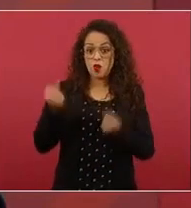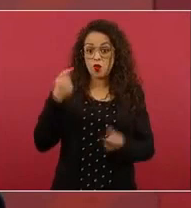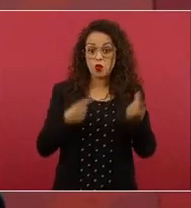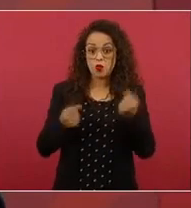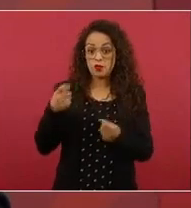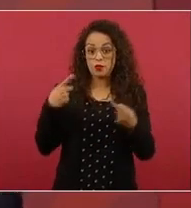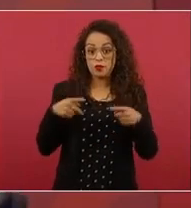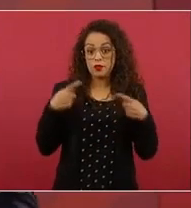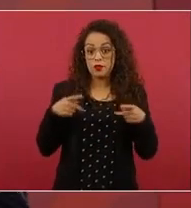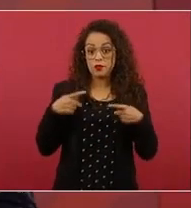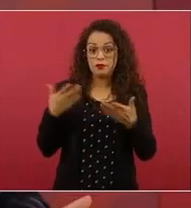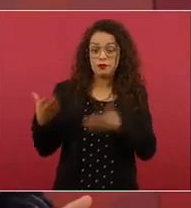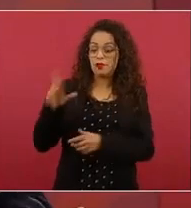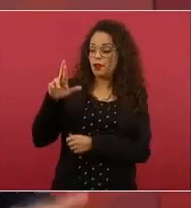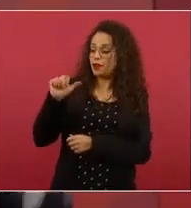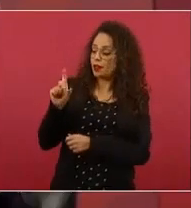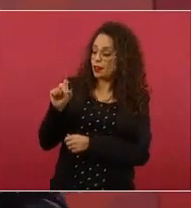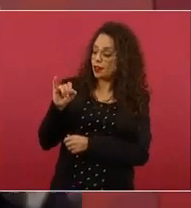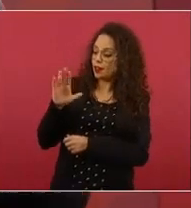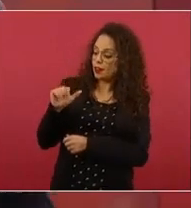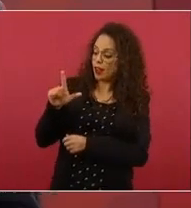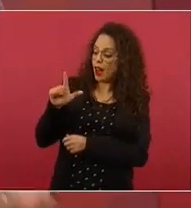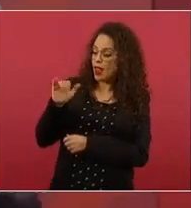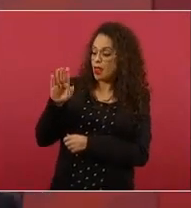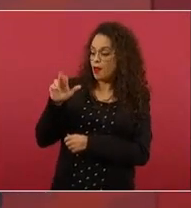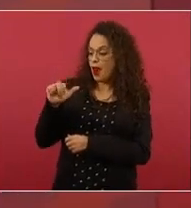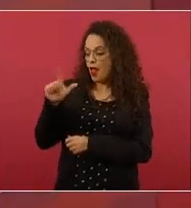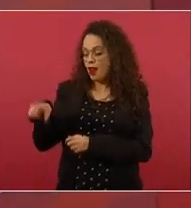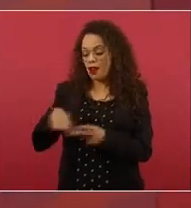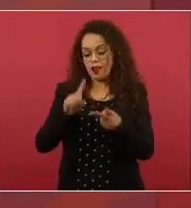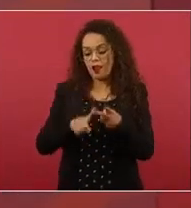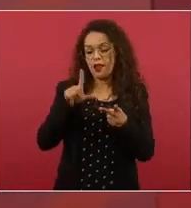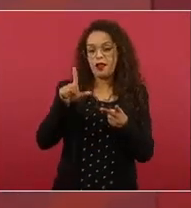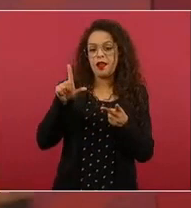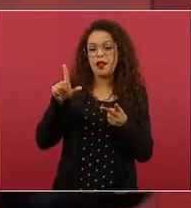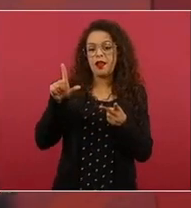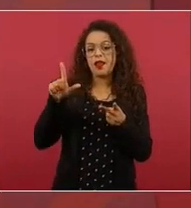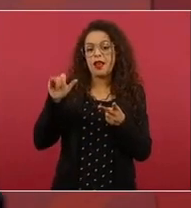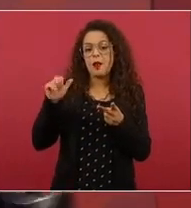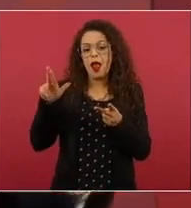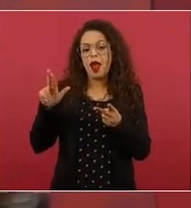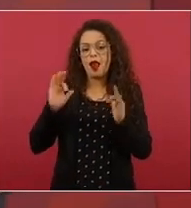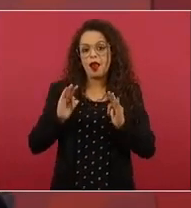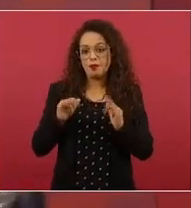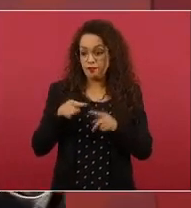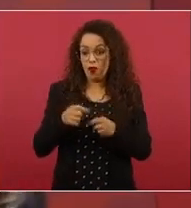liberales y habían liberales moderados y se